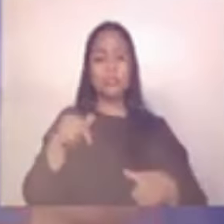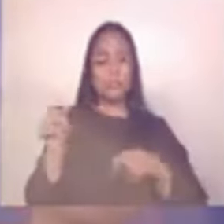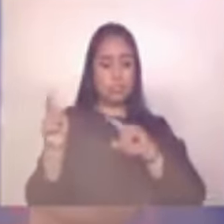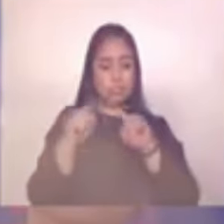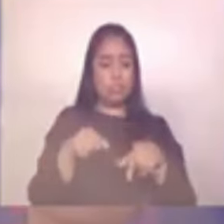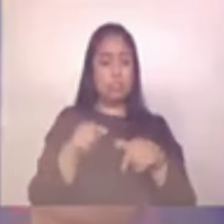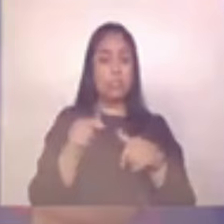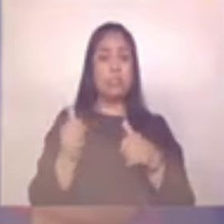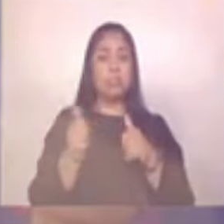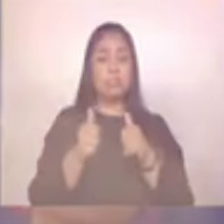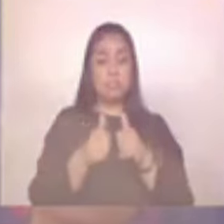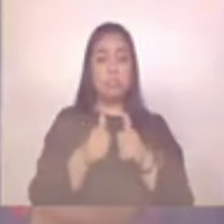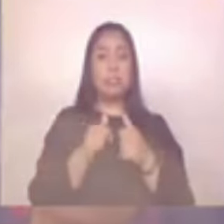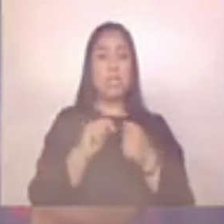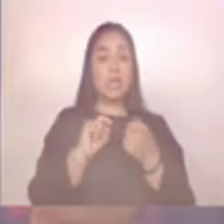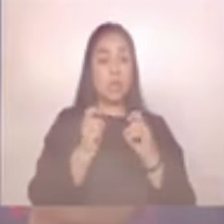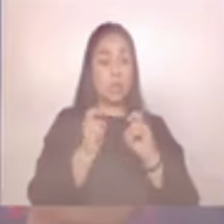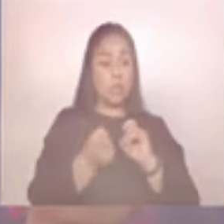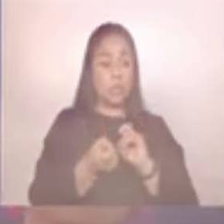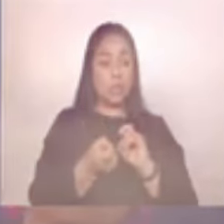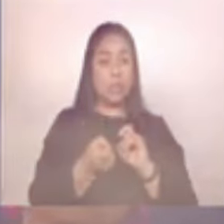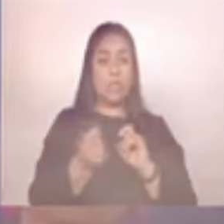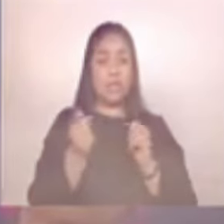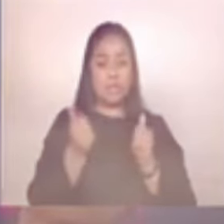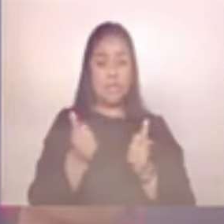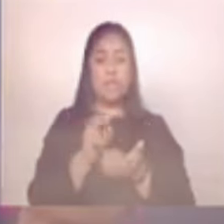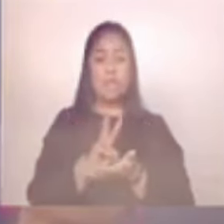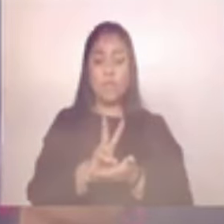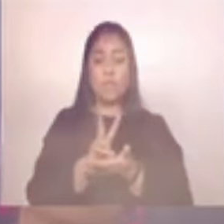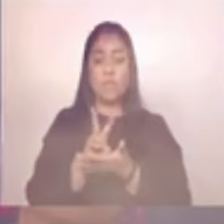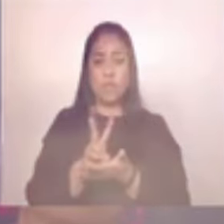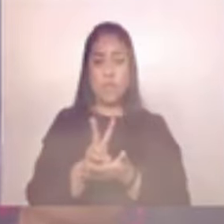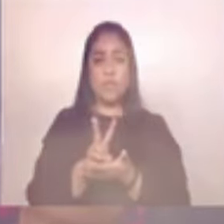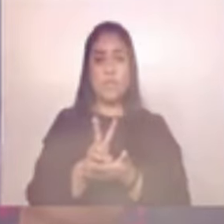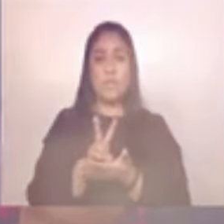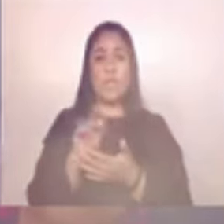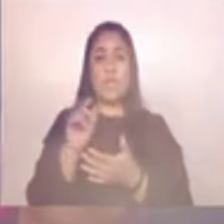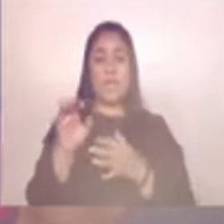convirtiendo la buena voluntad en hechos.